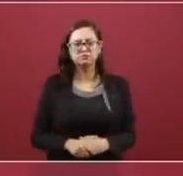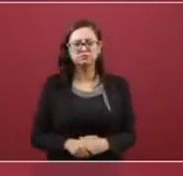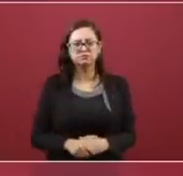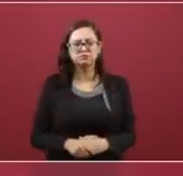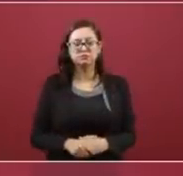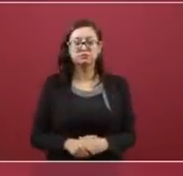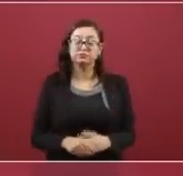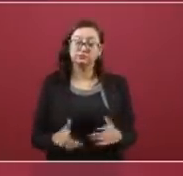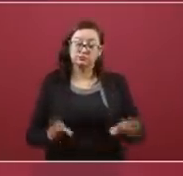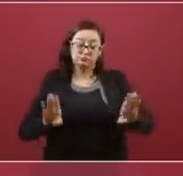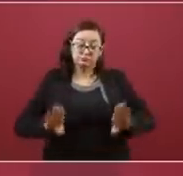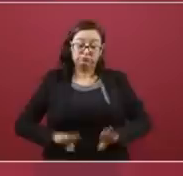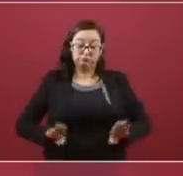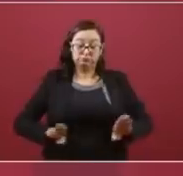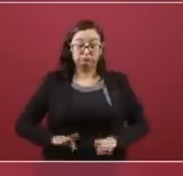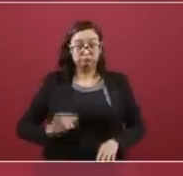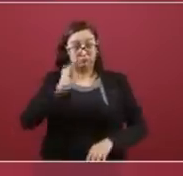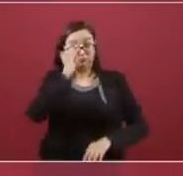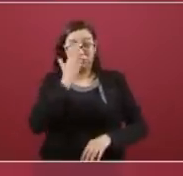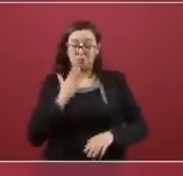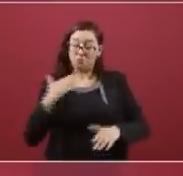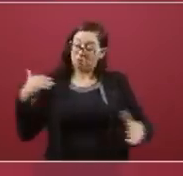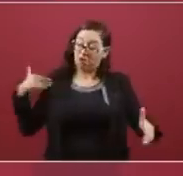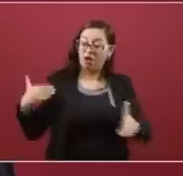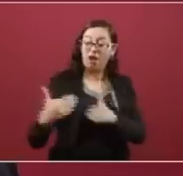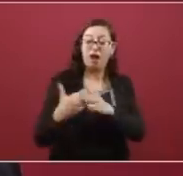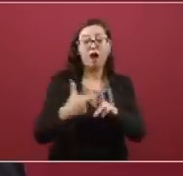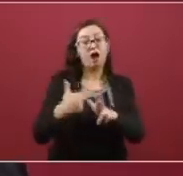Genio y figura hasta la sepultura.